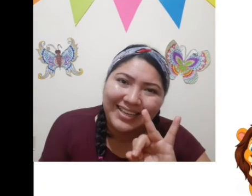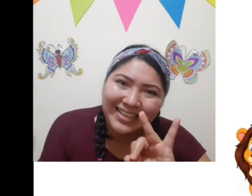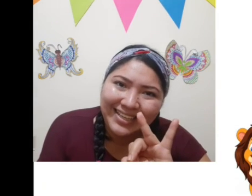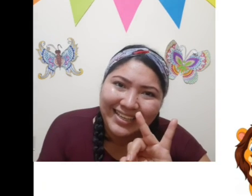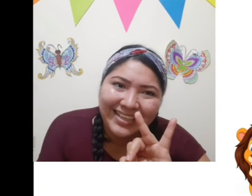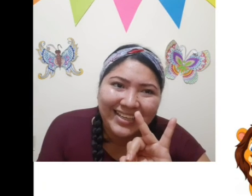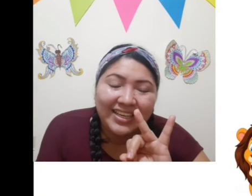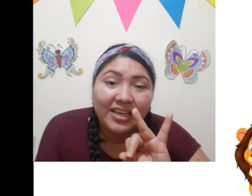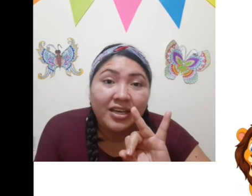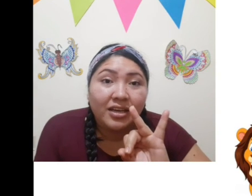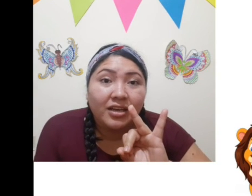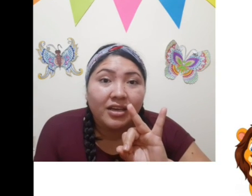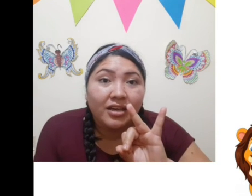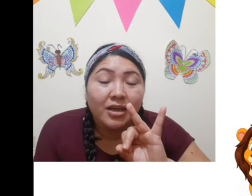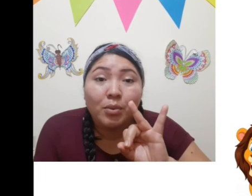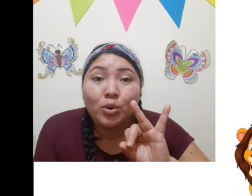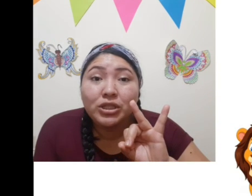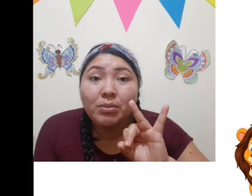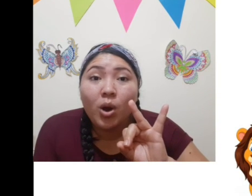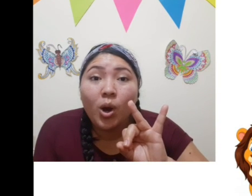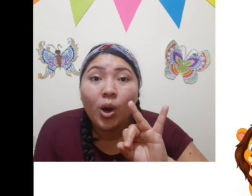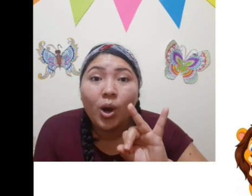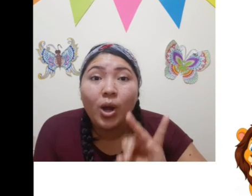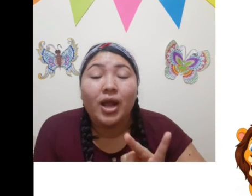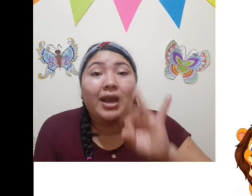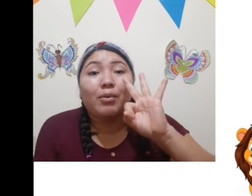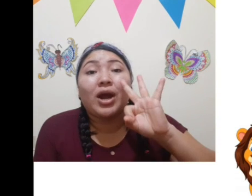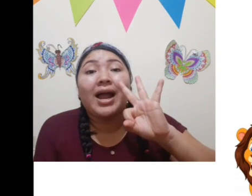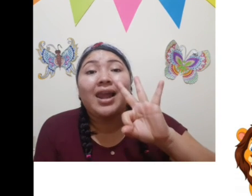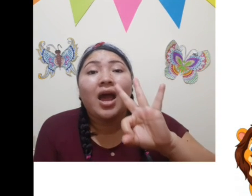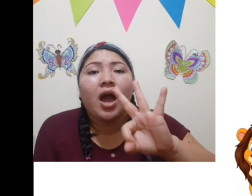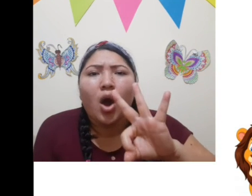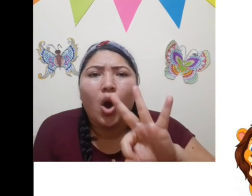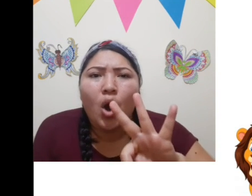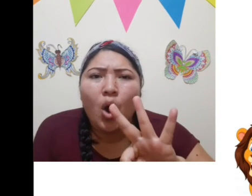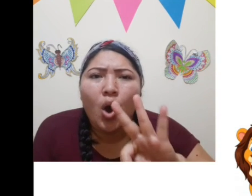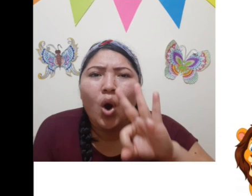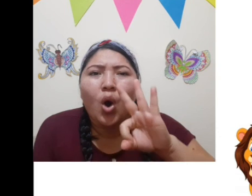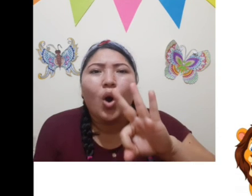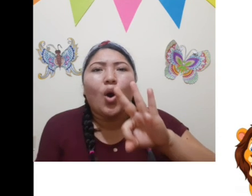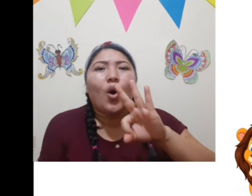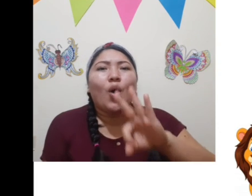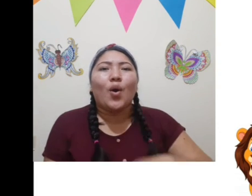vocal y y por último la vocal o